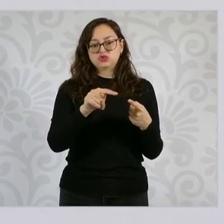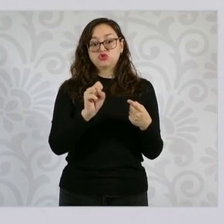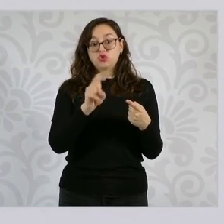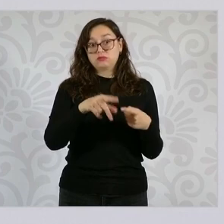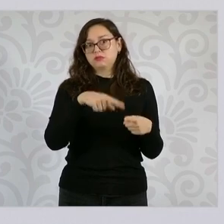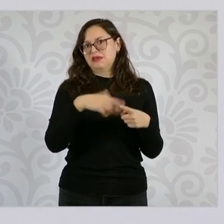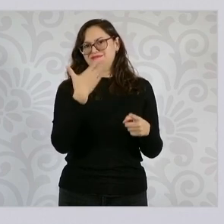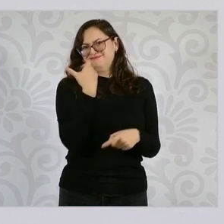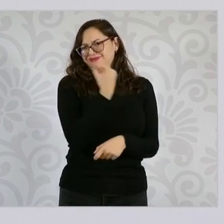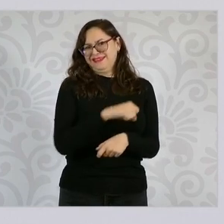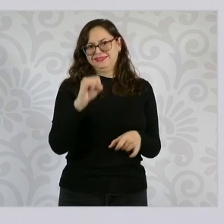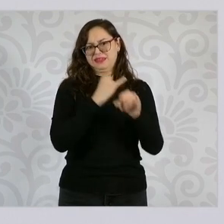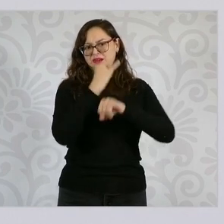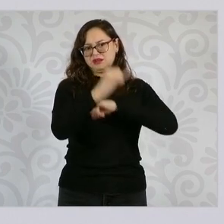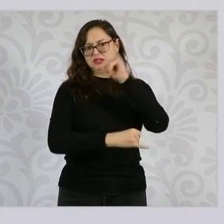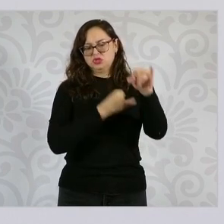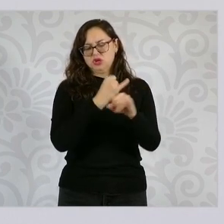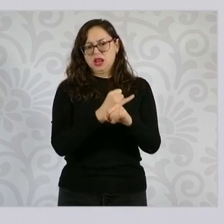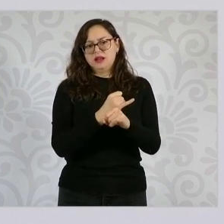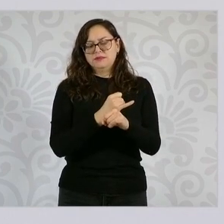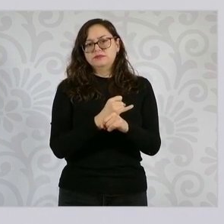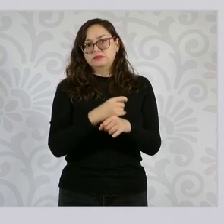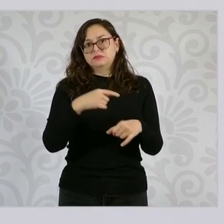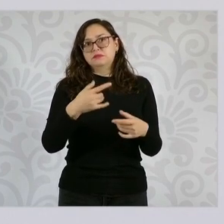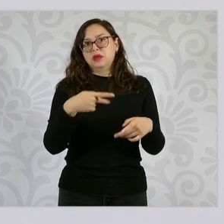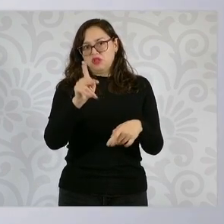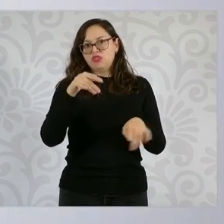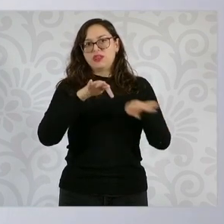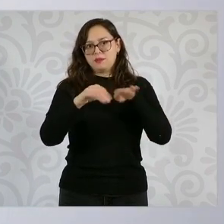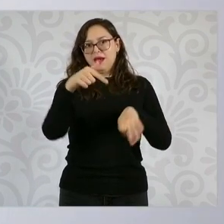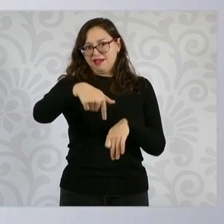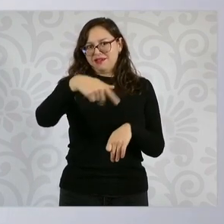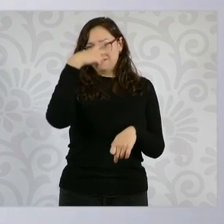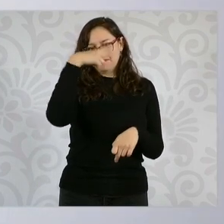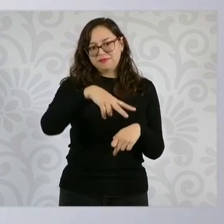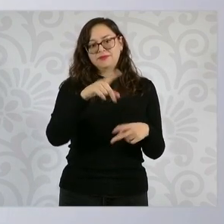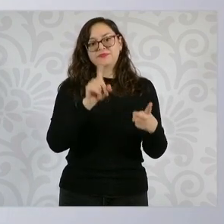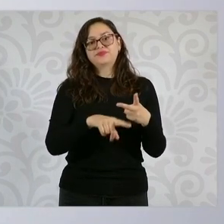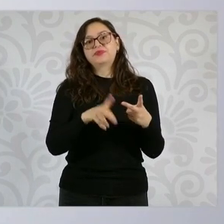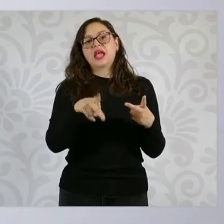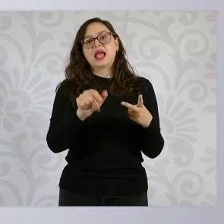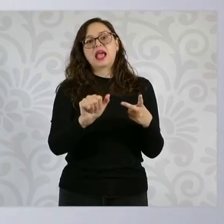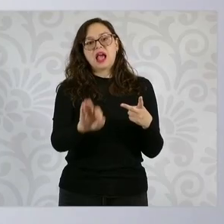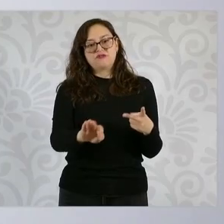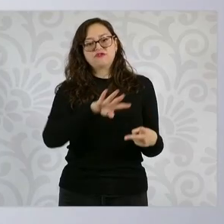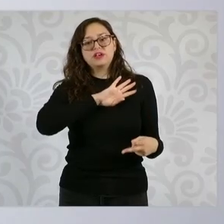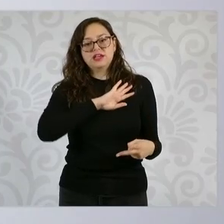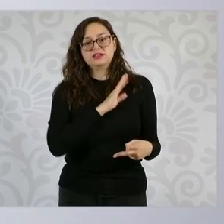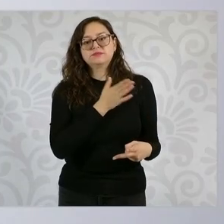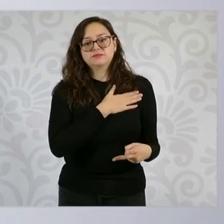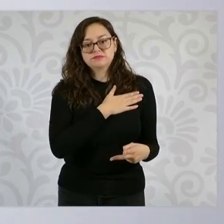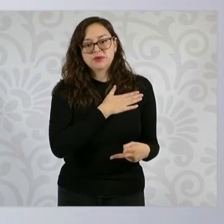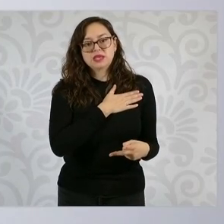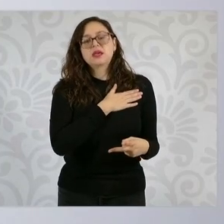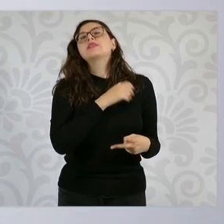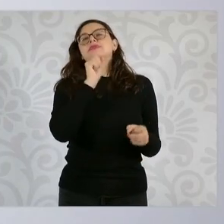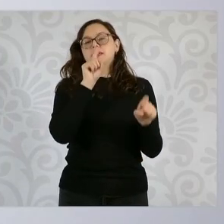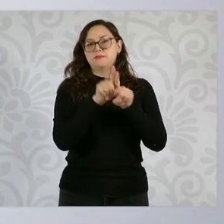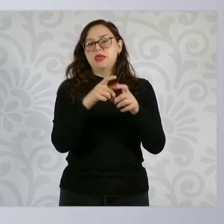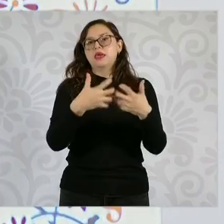tiene su planta en Ciudad Sahagún, en Hidalgo. La otra es CAF, que es española, que tiene una planta en